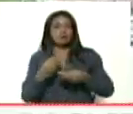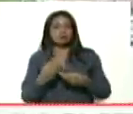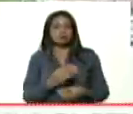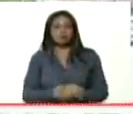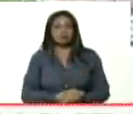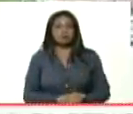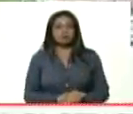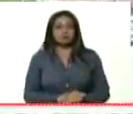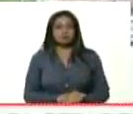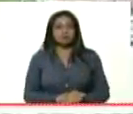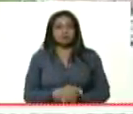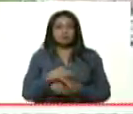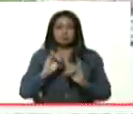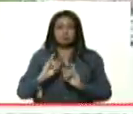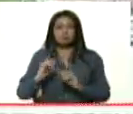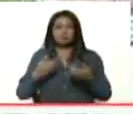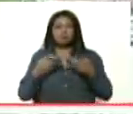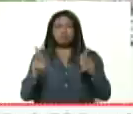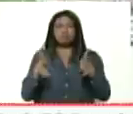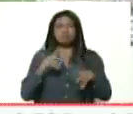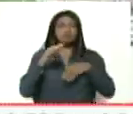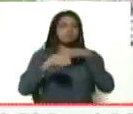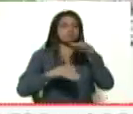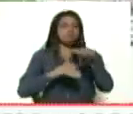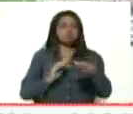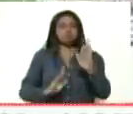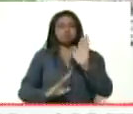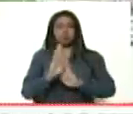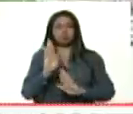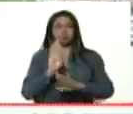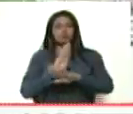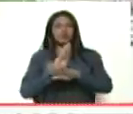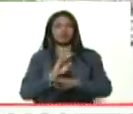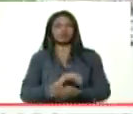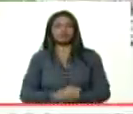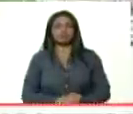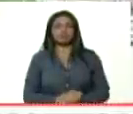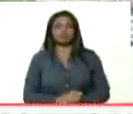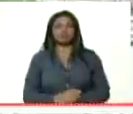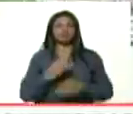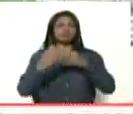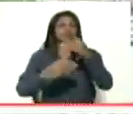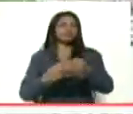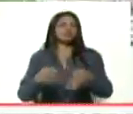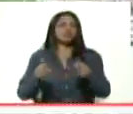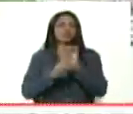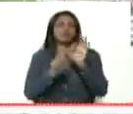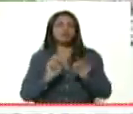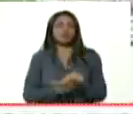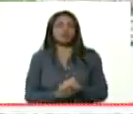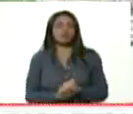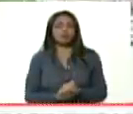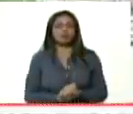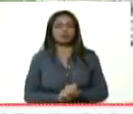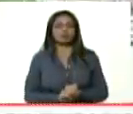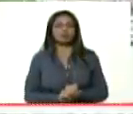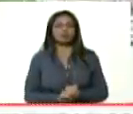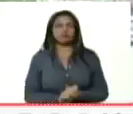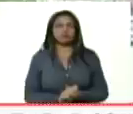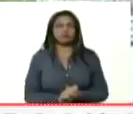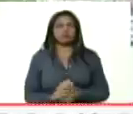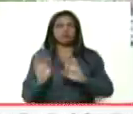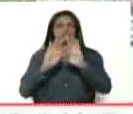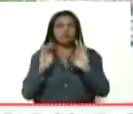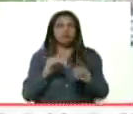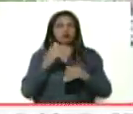y que ha permitido tomar pasos importantes de prevención, ir adelante con el mecanismo del